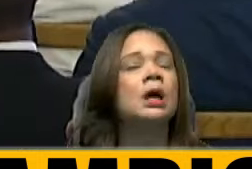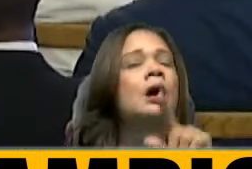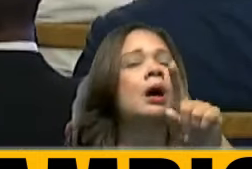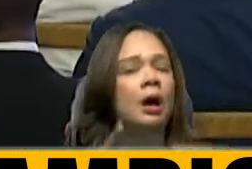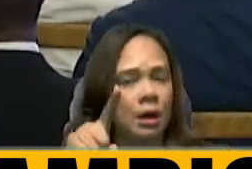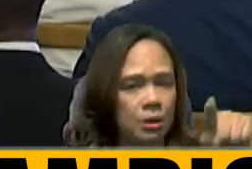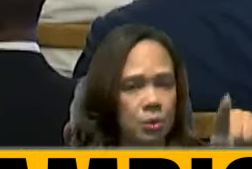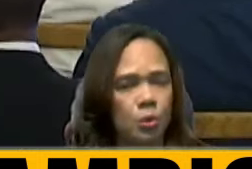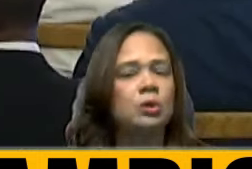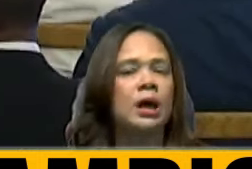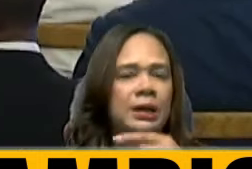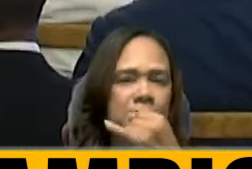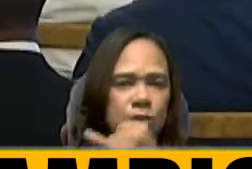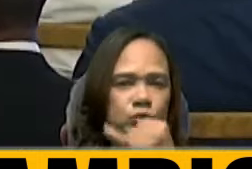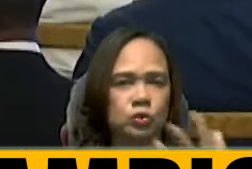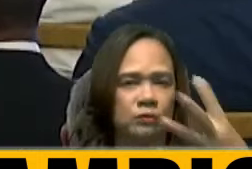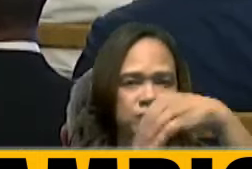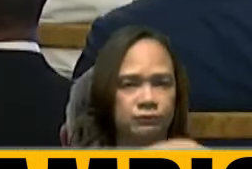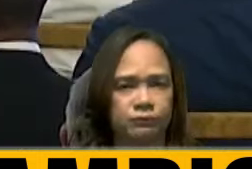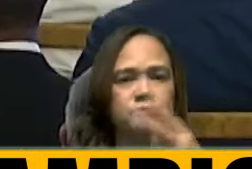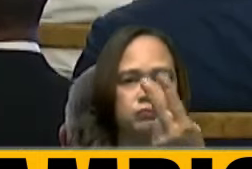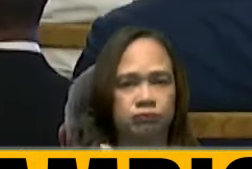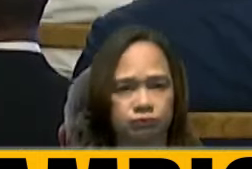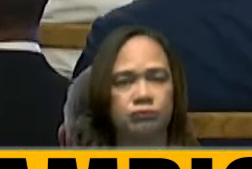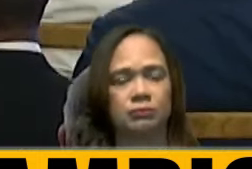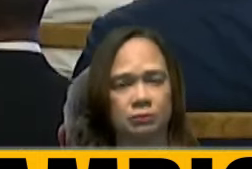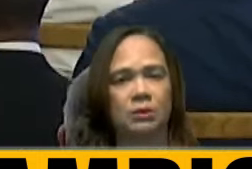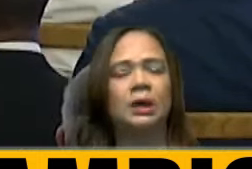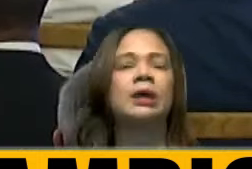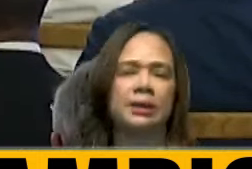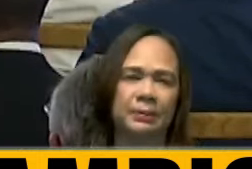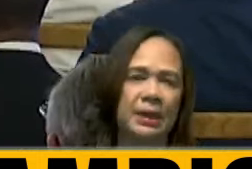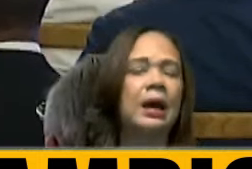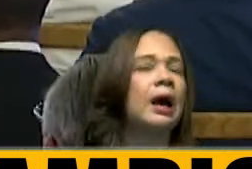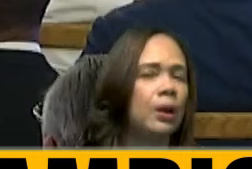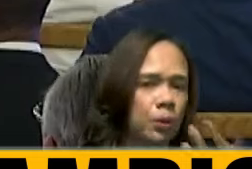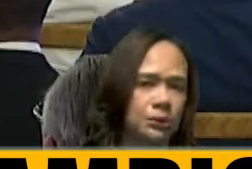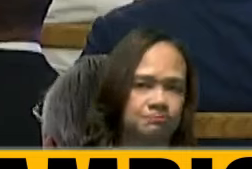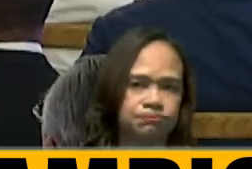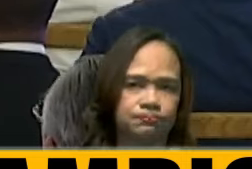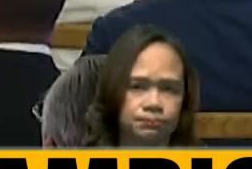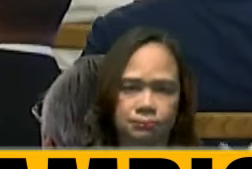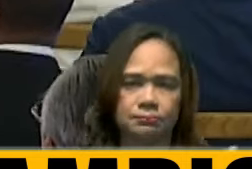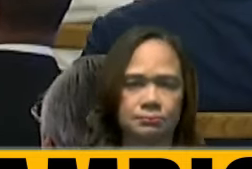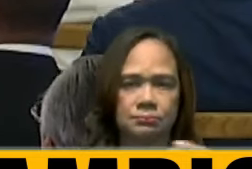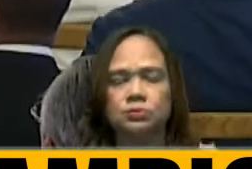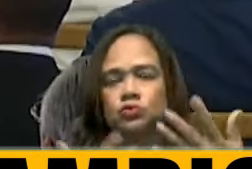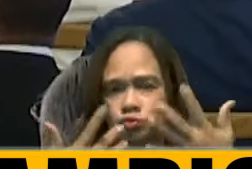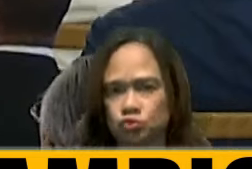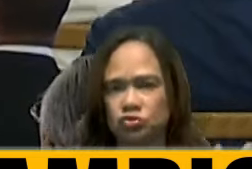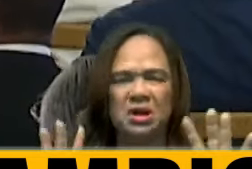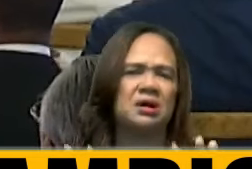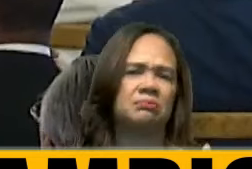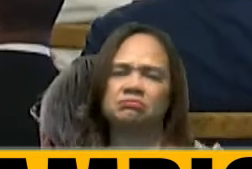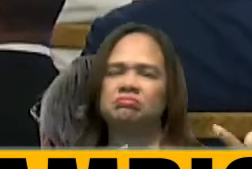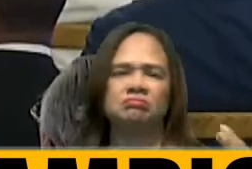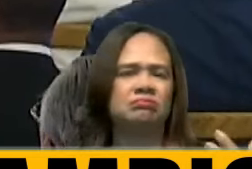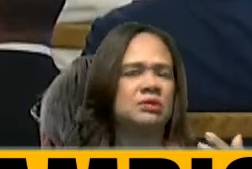fusiones y Hay también una serie de eliminaciones de instituciones que ya cumplieron su